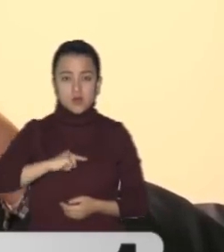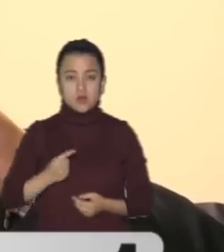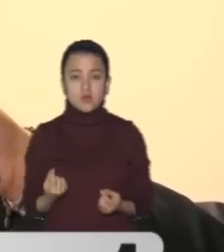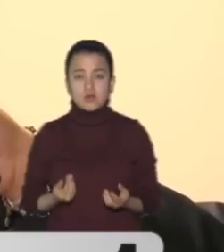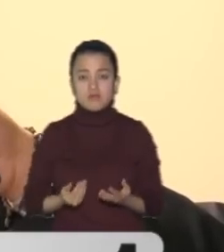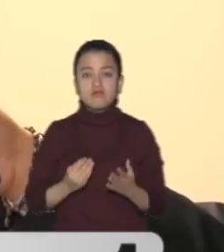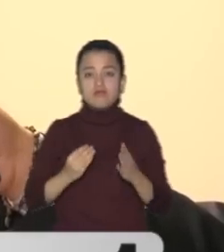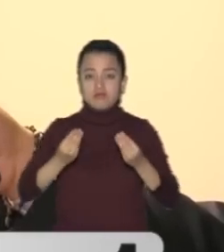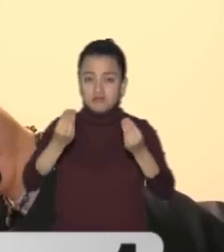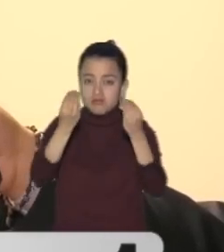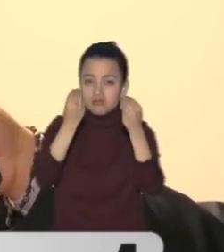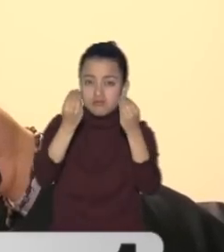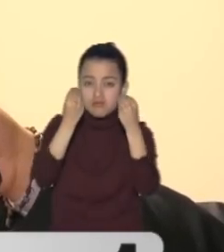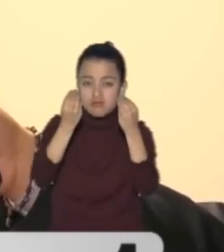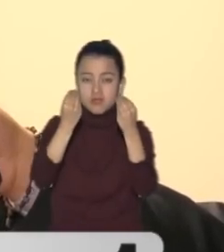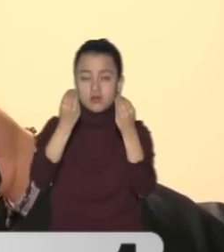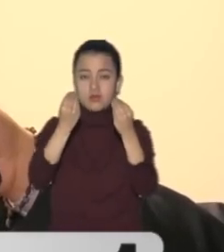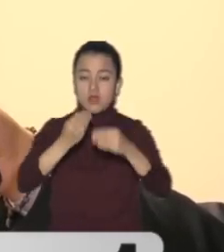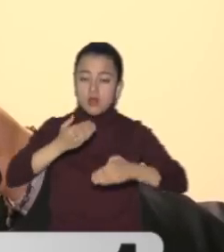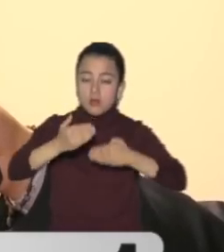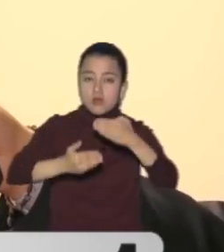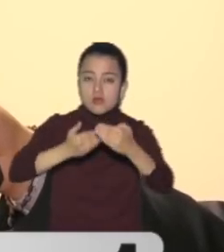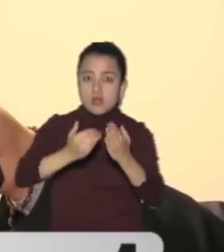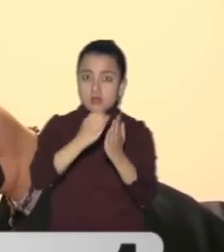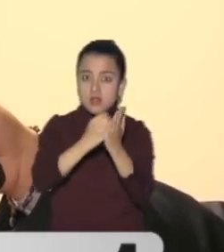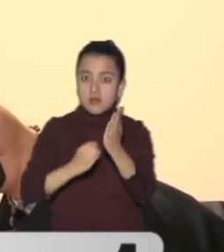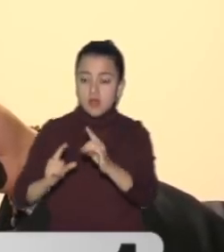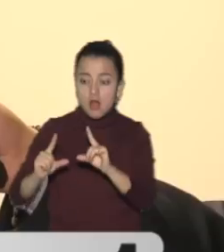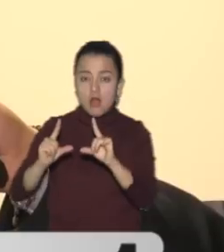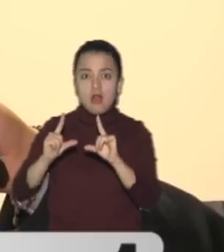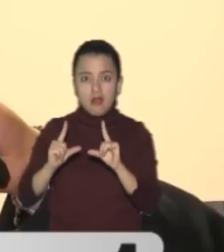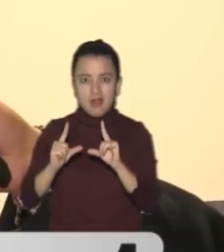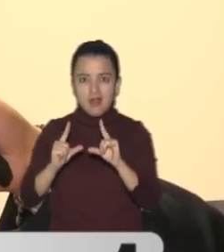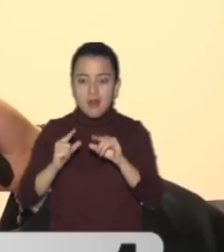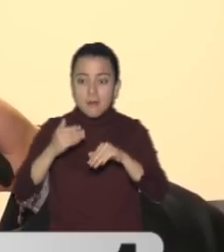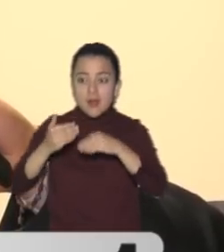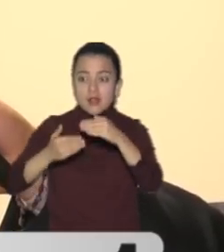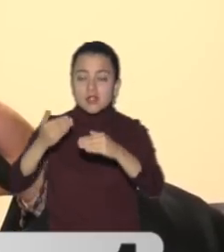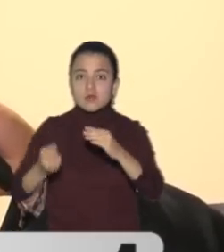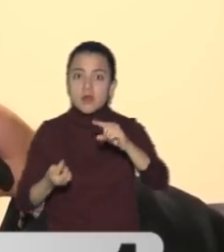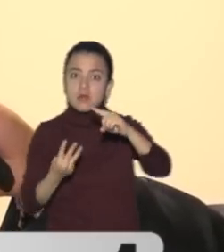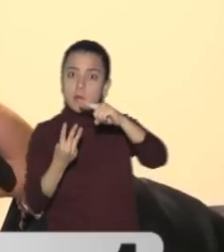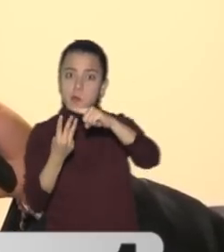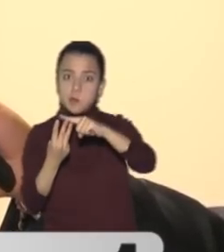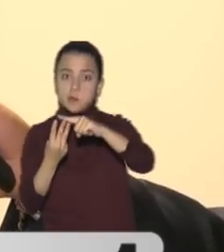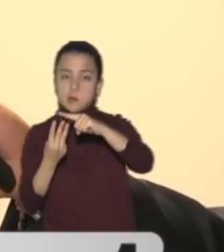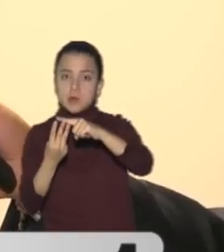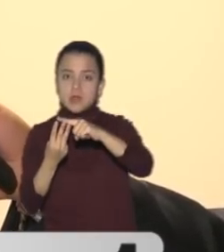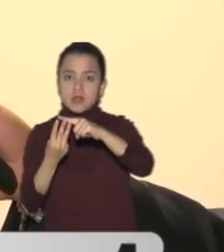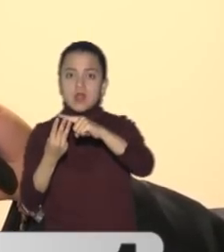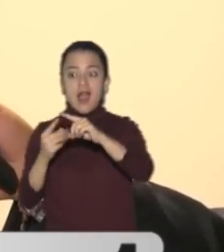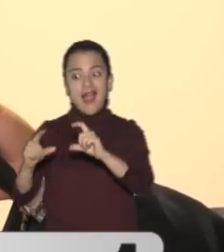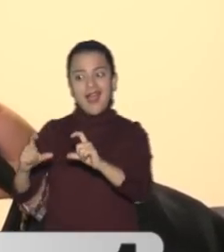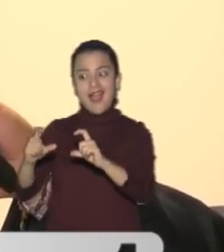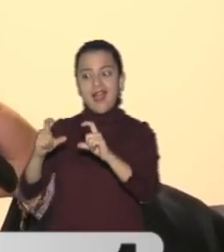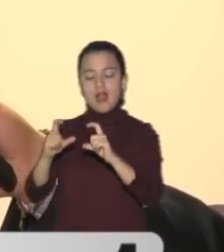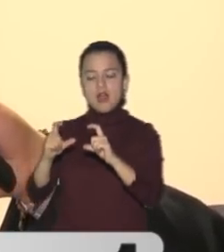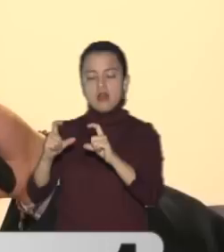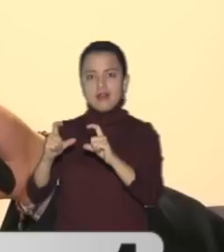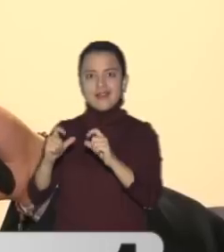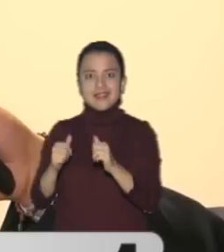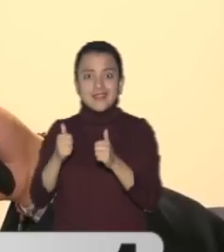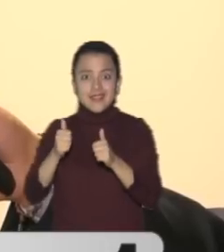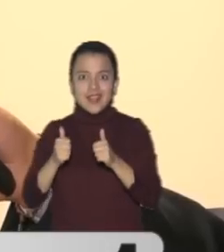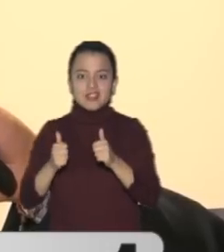denunciar. Debemos concientizarnos que aquella persona que accede a una licencia de conducción cuando no ha tenido una formación teórica